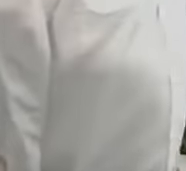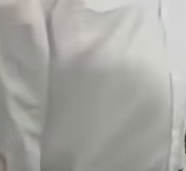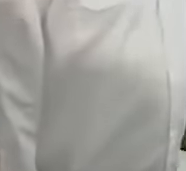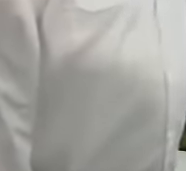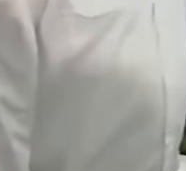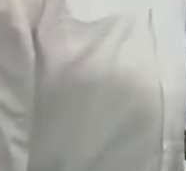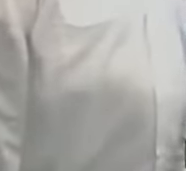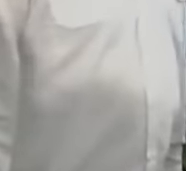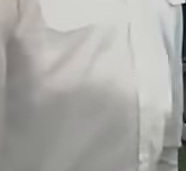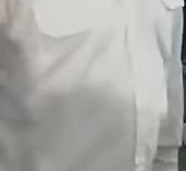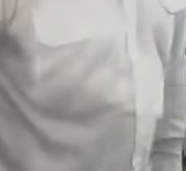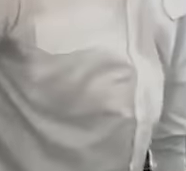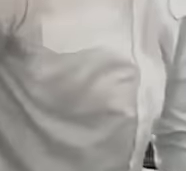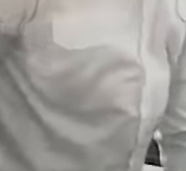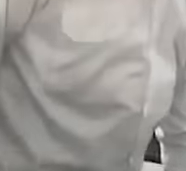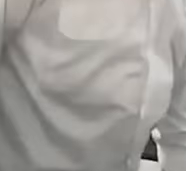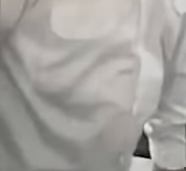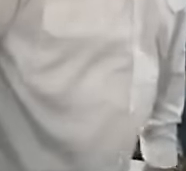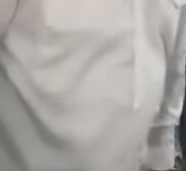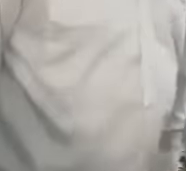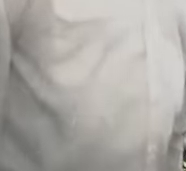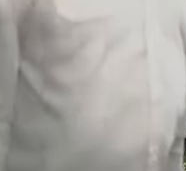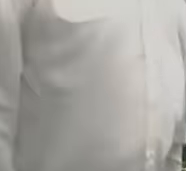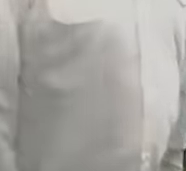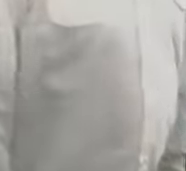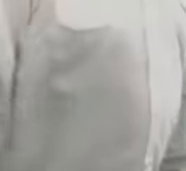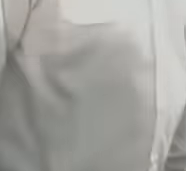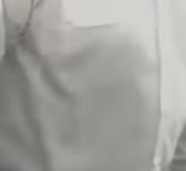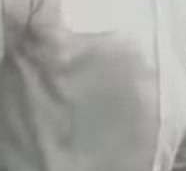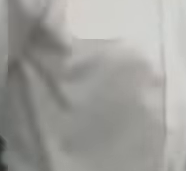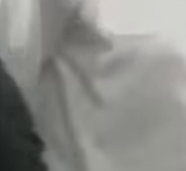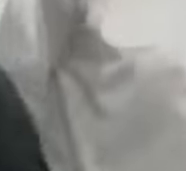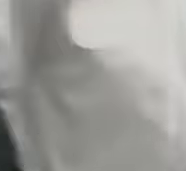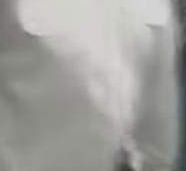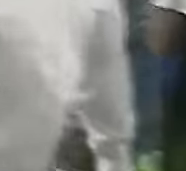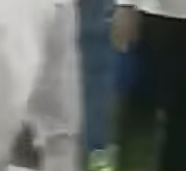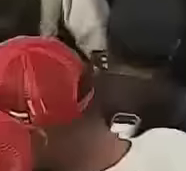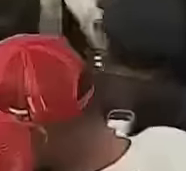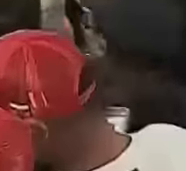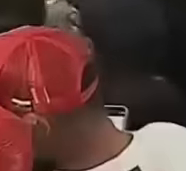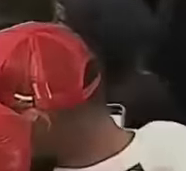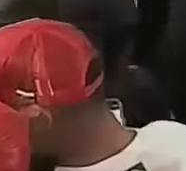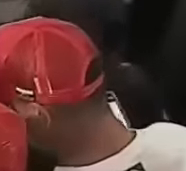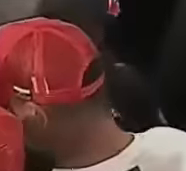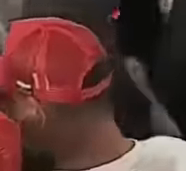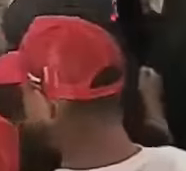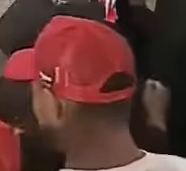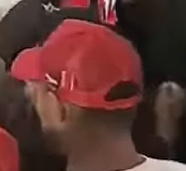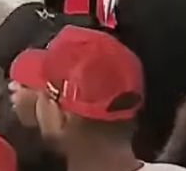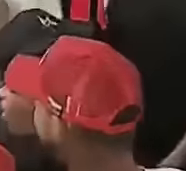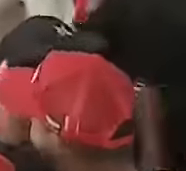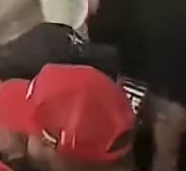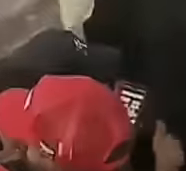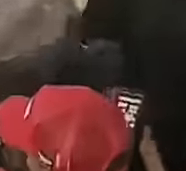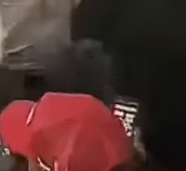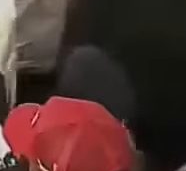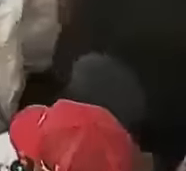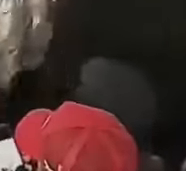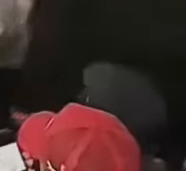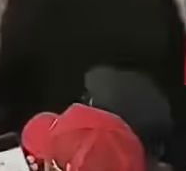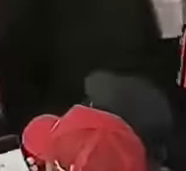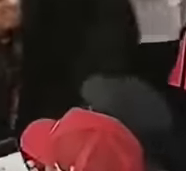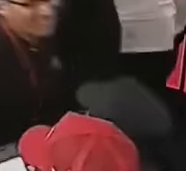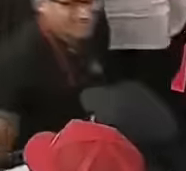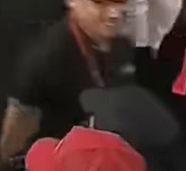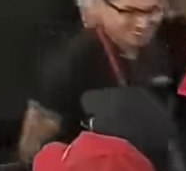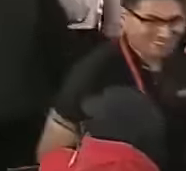mantiene firme en resistencia, en defensa de este proyecto revolucionario y chavista. Gracias al comandante supremo